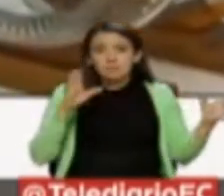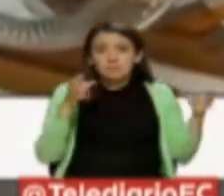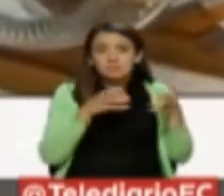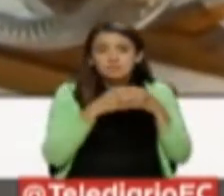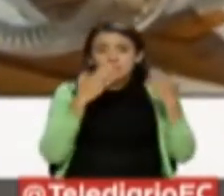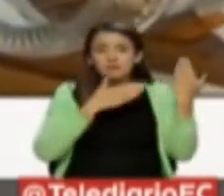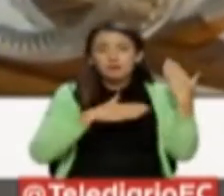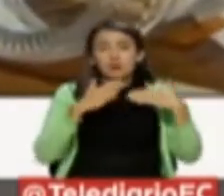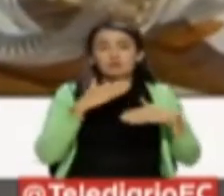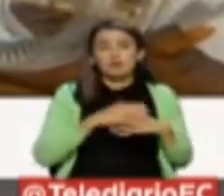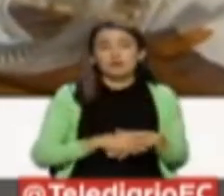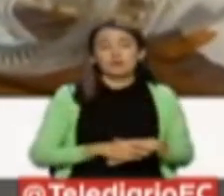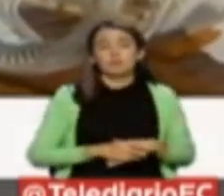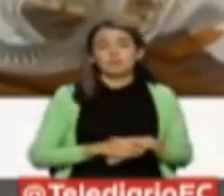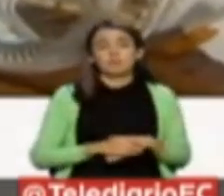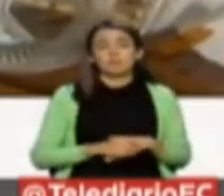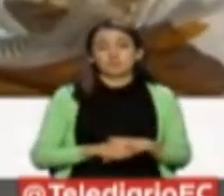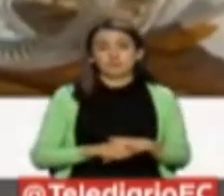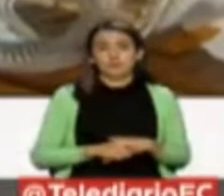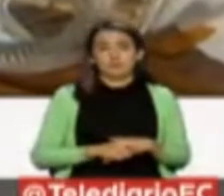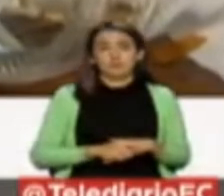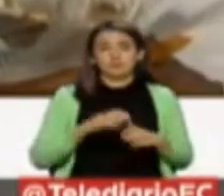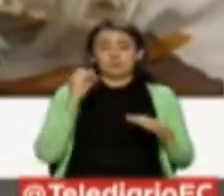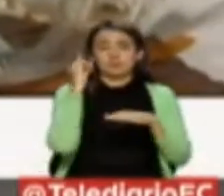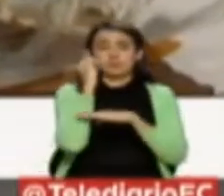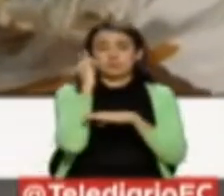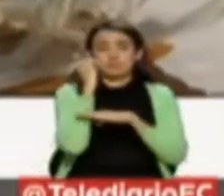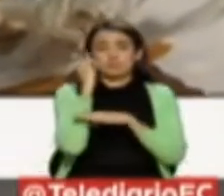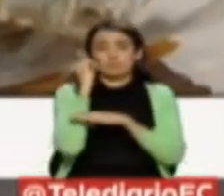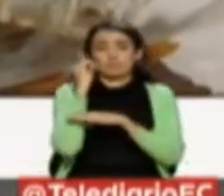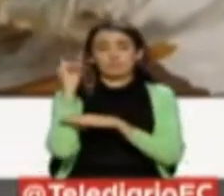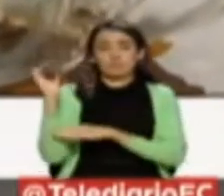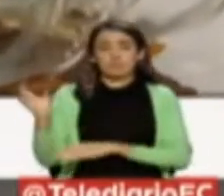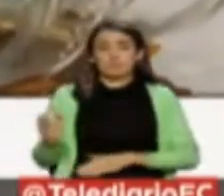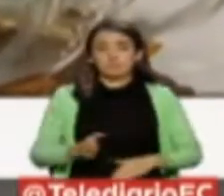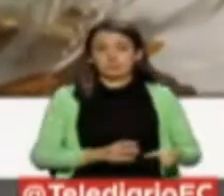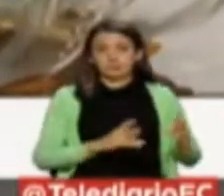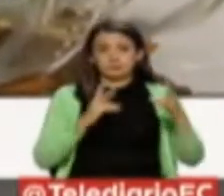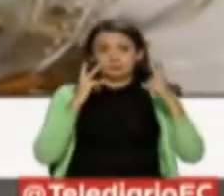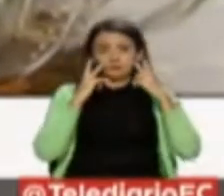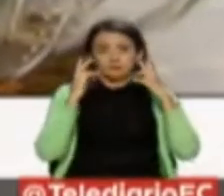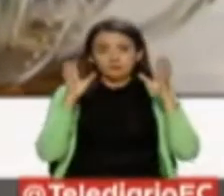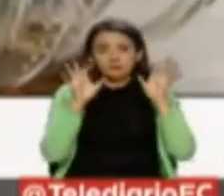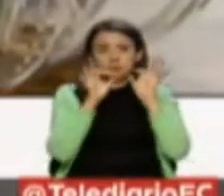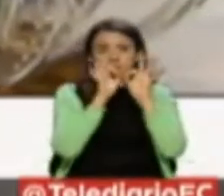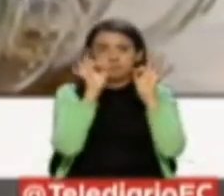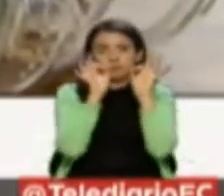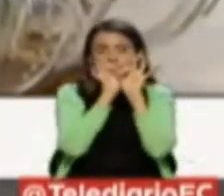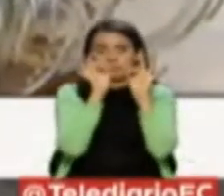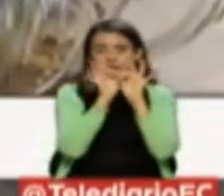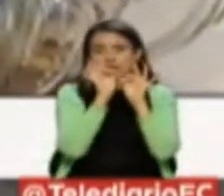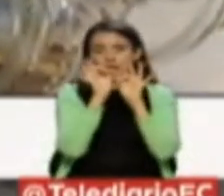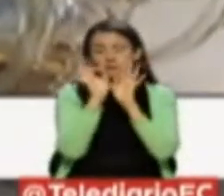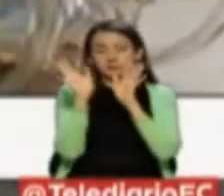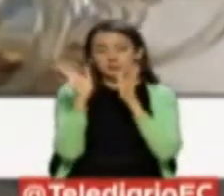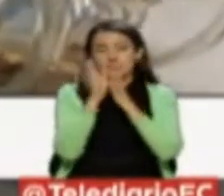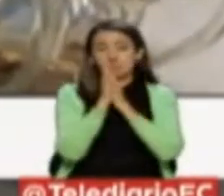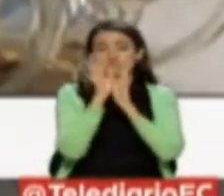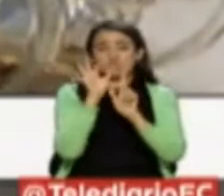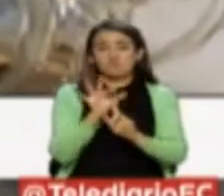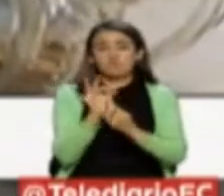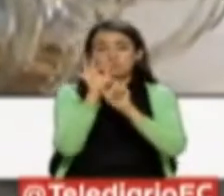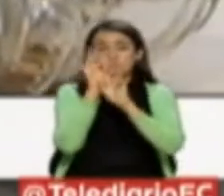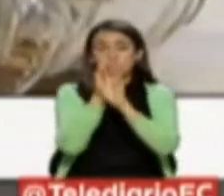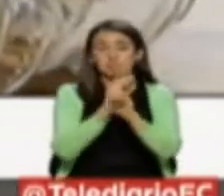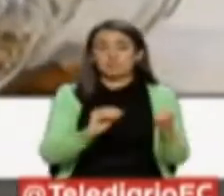¿cómo se elaboró? La iglesia, me dice usted, ¿no es cierto? Eso le digo, son trabajos también exclusivos. Le digo, es